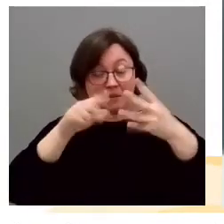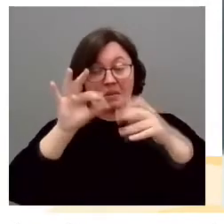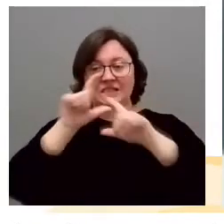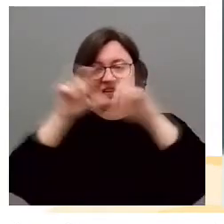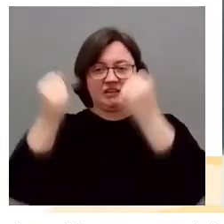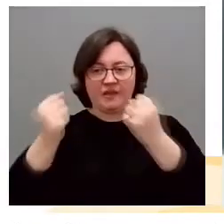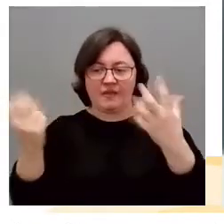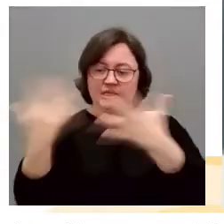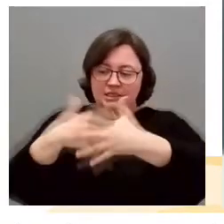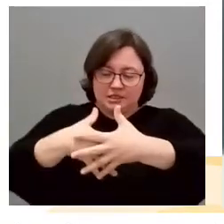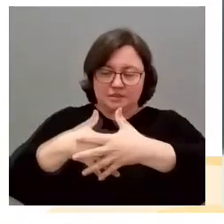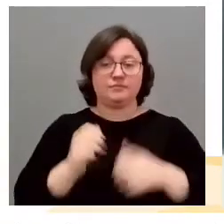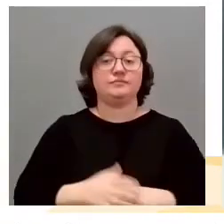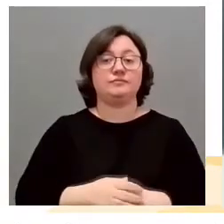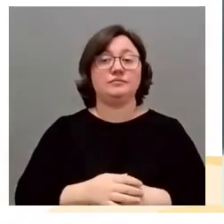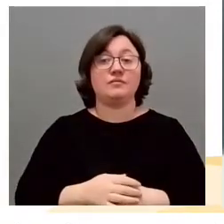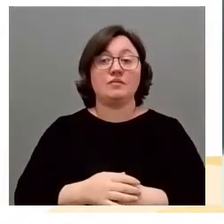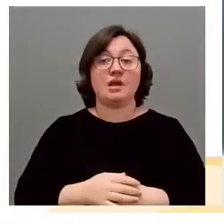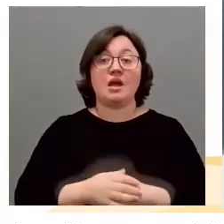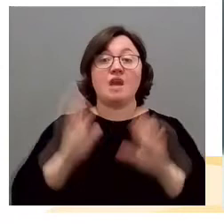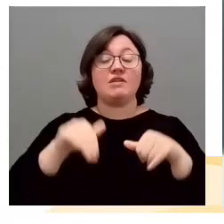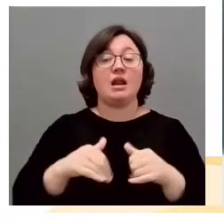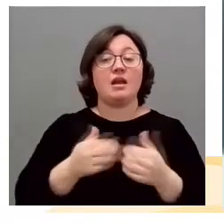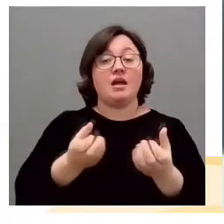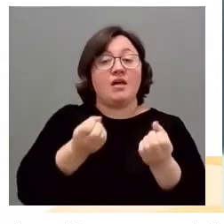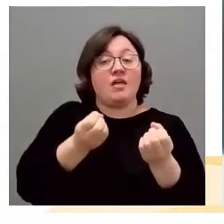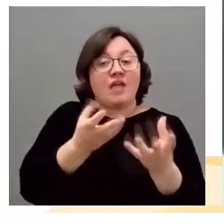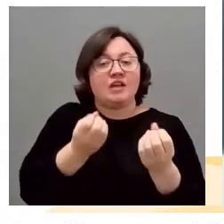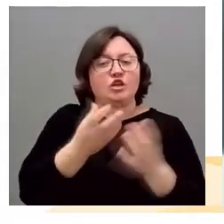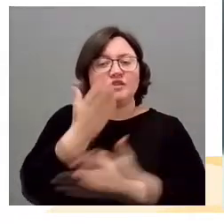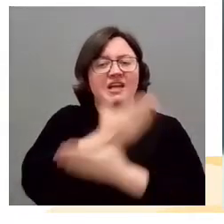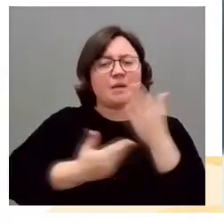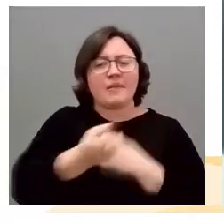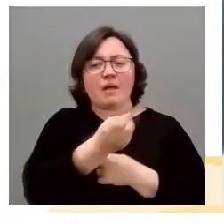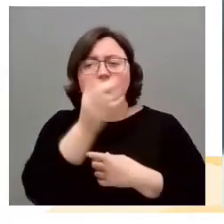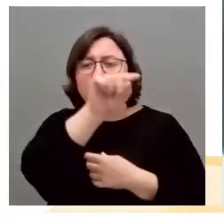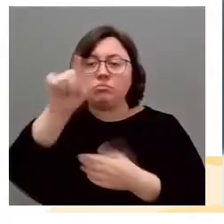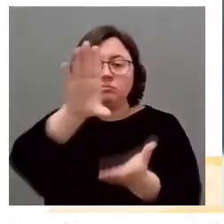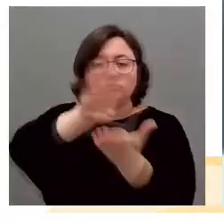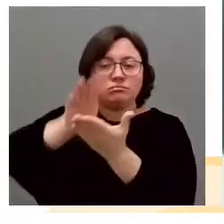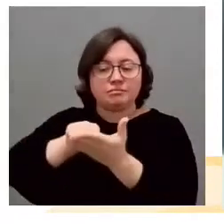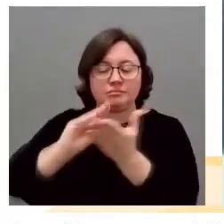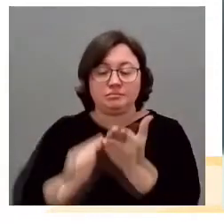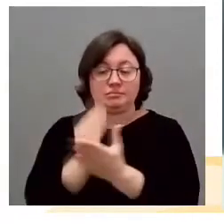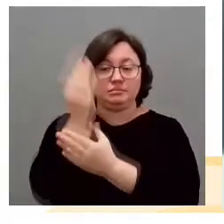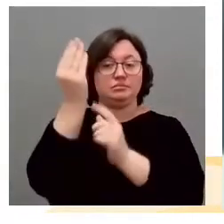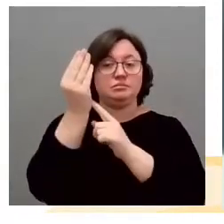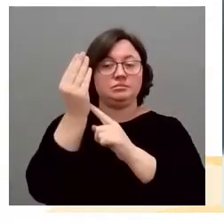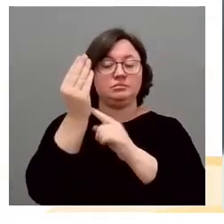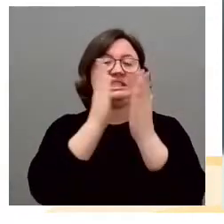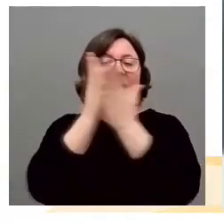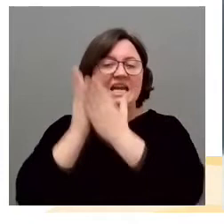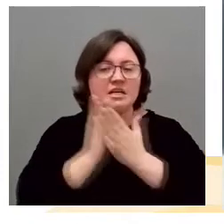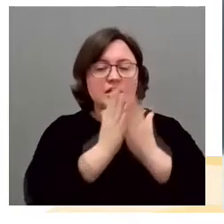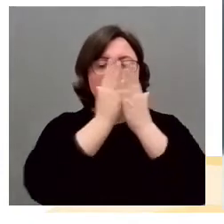entidades. Obtener datos sobre la discapacidad y realizar